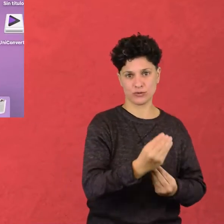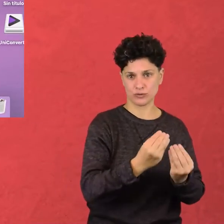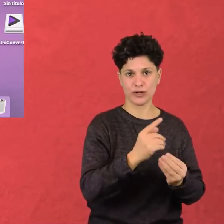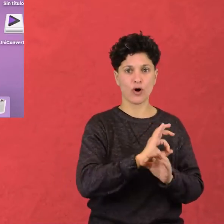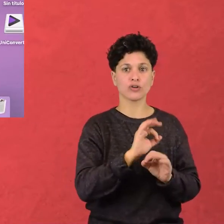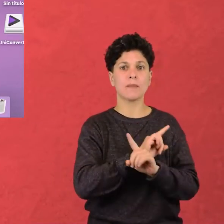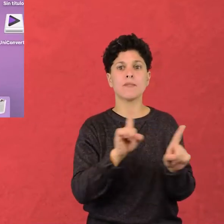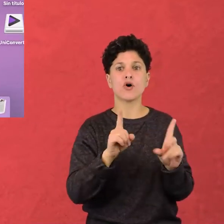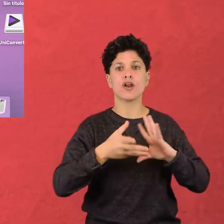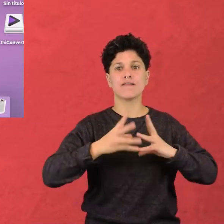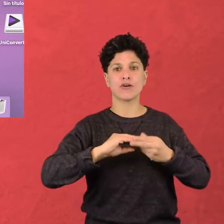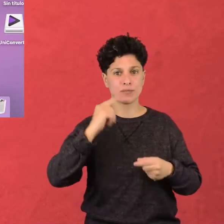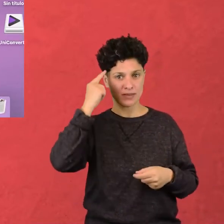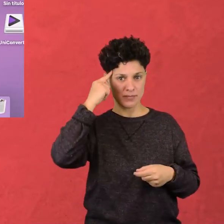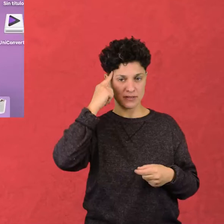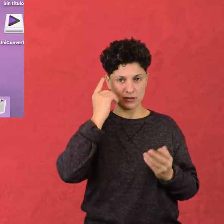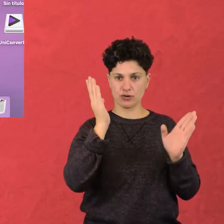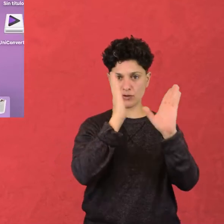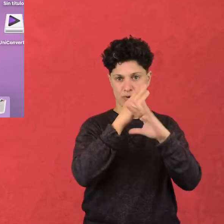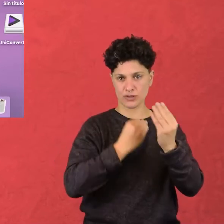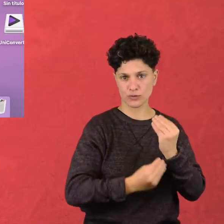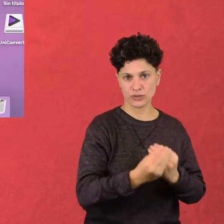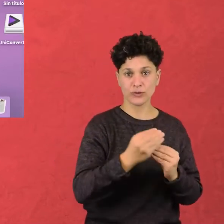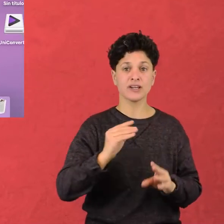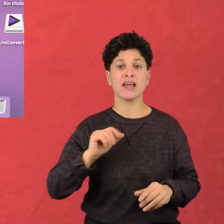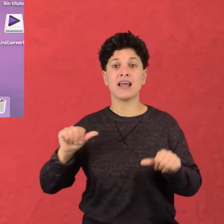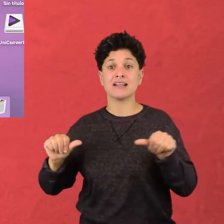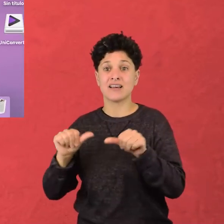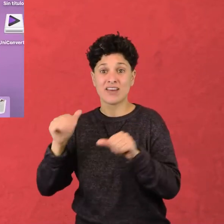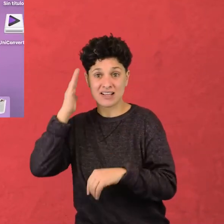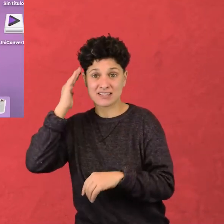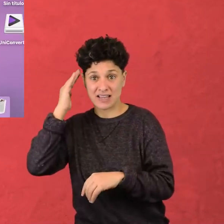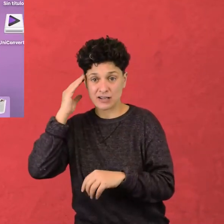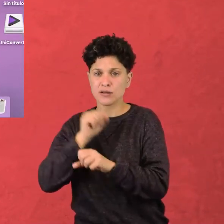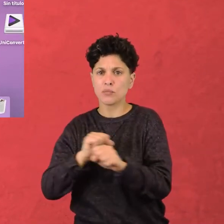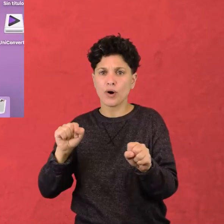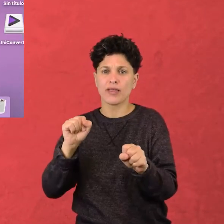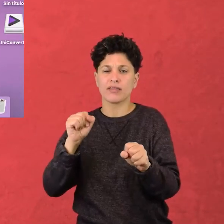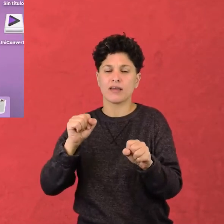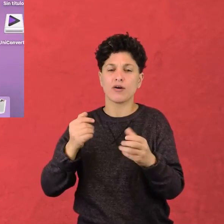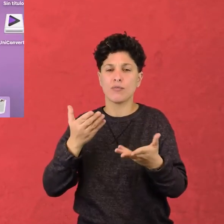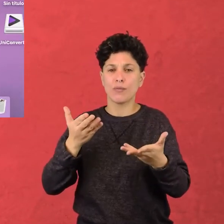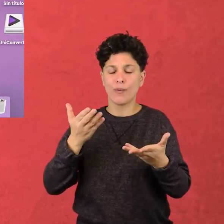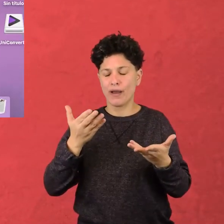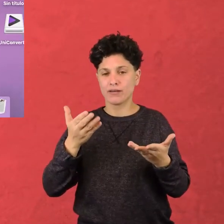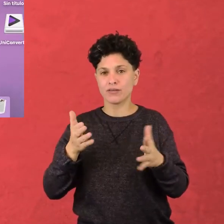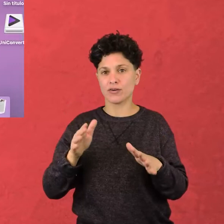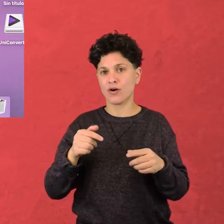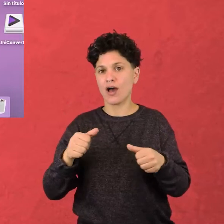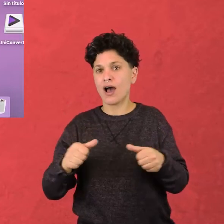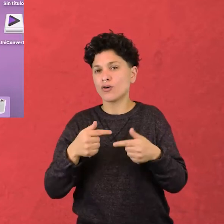equivalente, pero esto no es posible en el caso del carácter o modo de pensar. El talento se